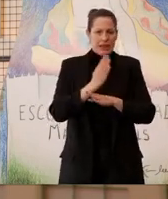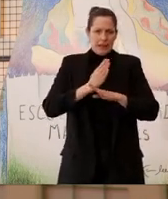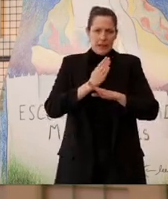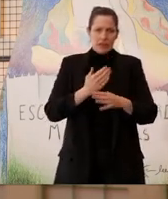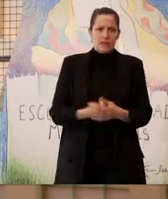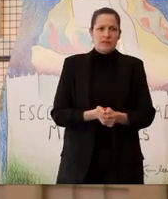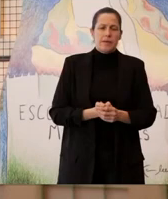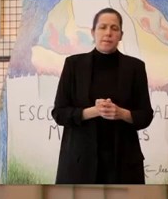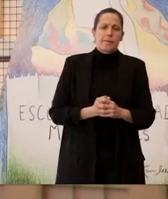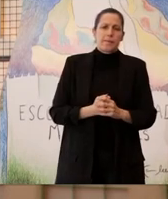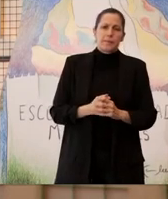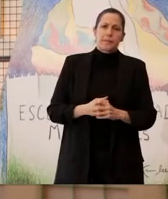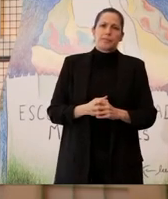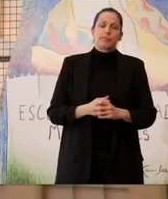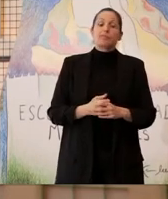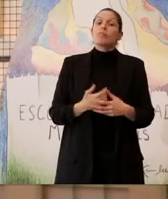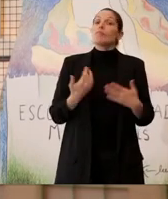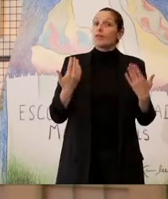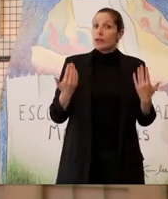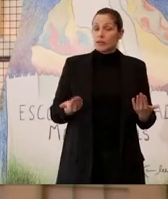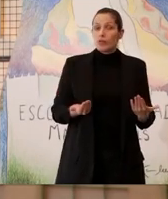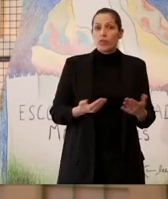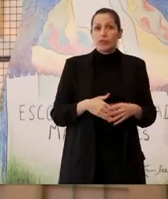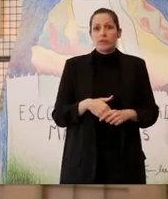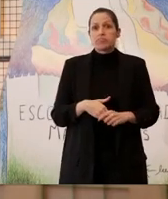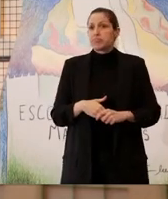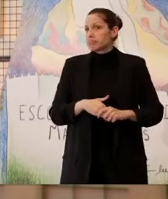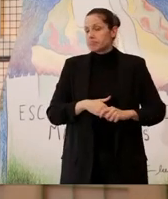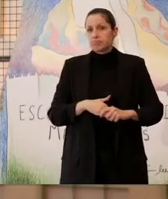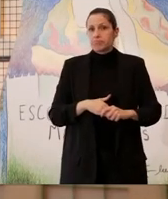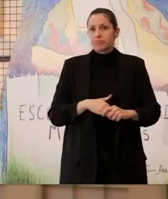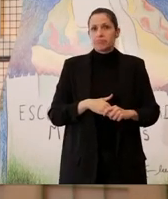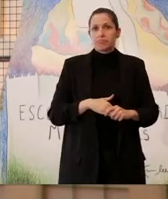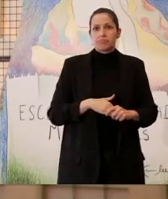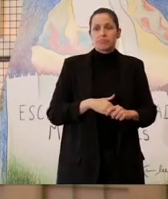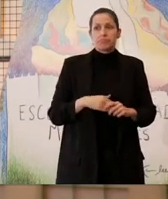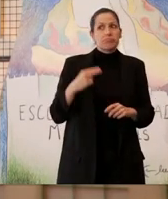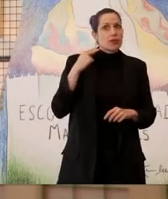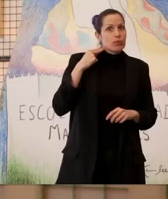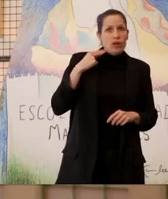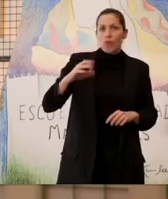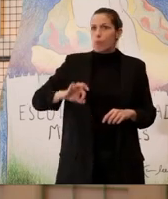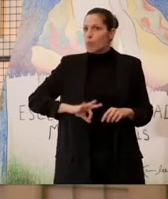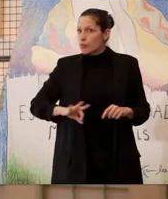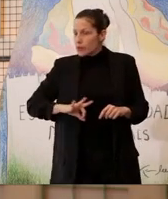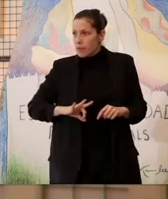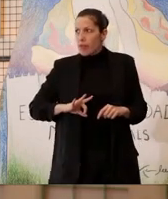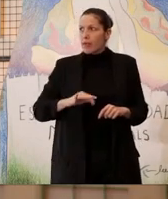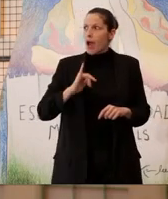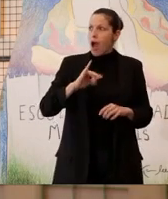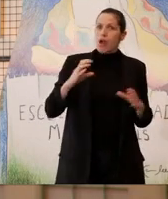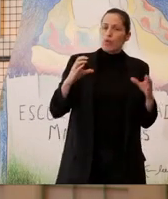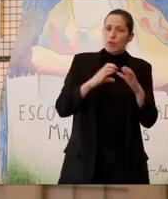de todo tipo no y entonces pues en la diputación de pontevedra hay un grupo de